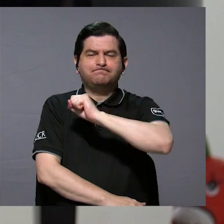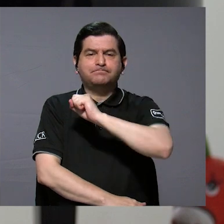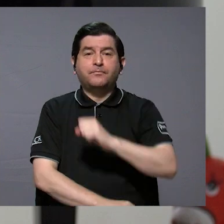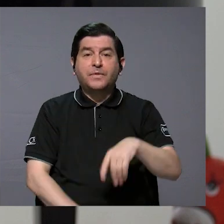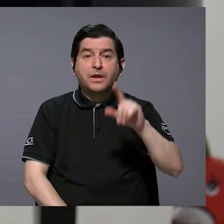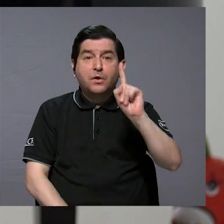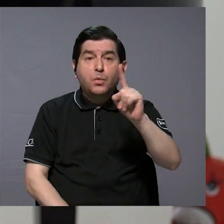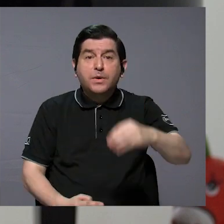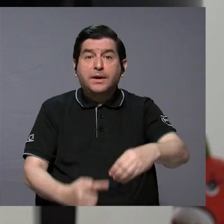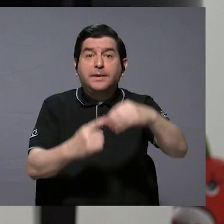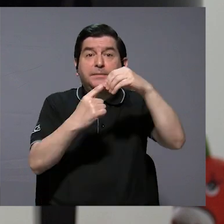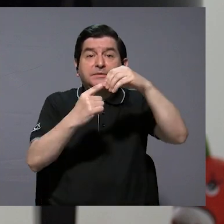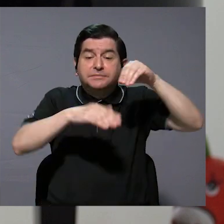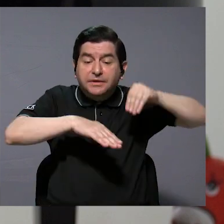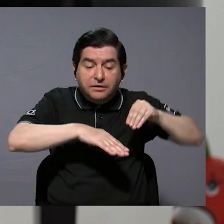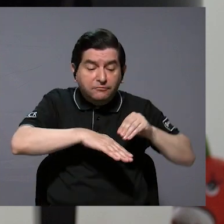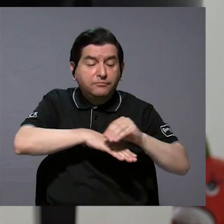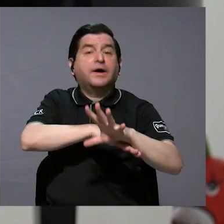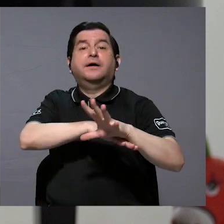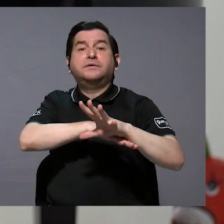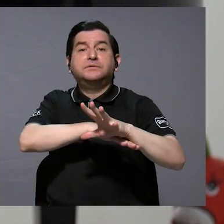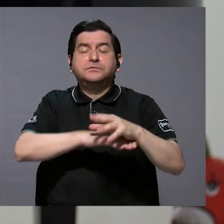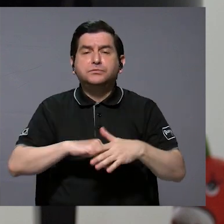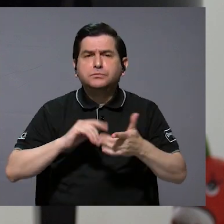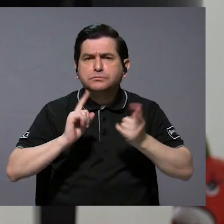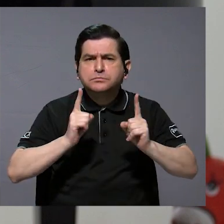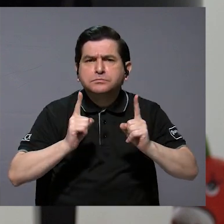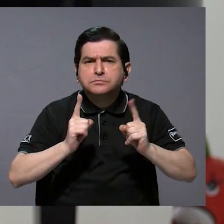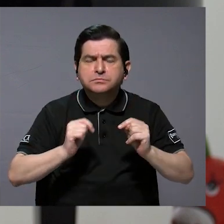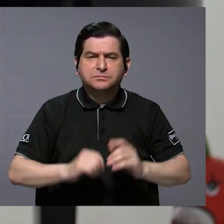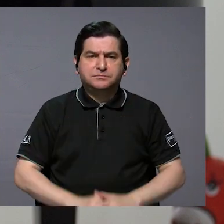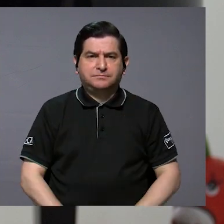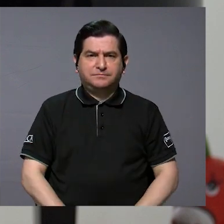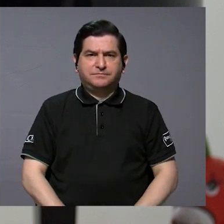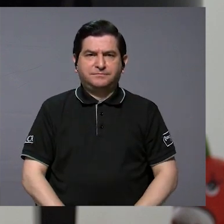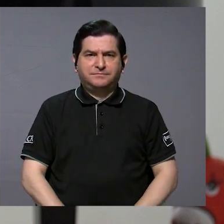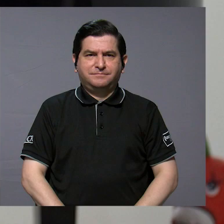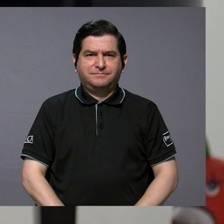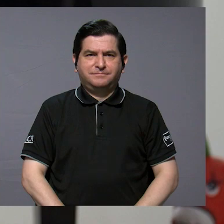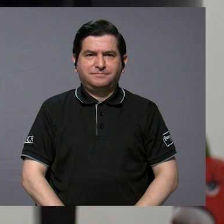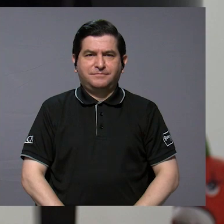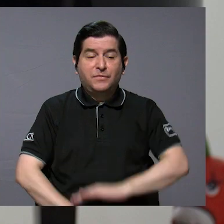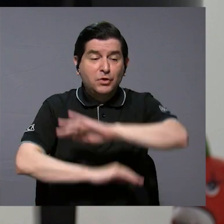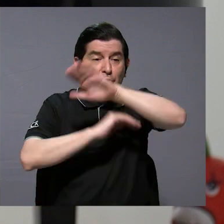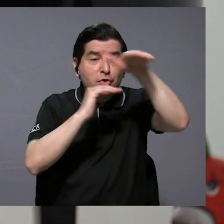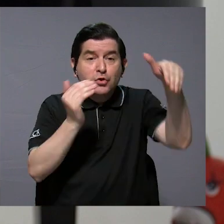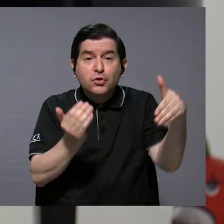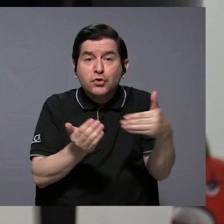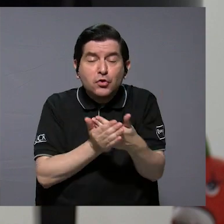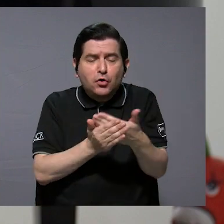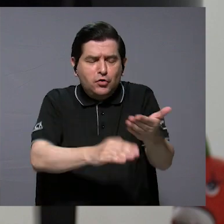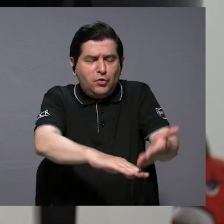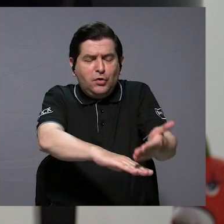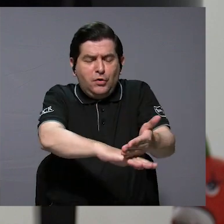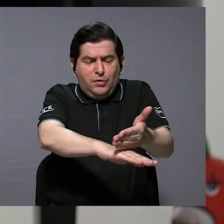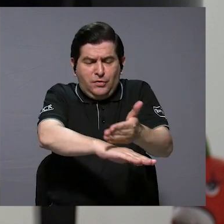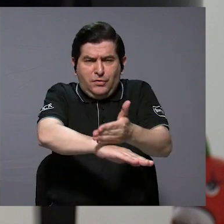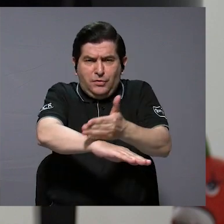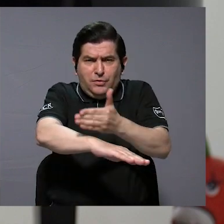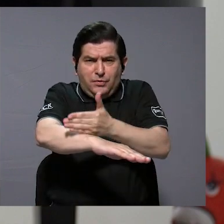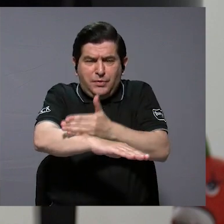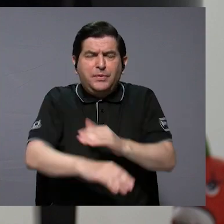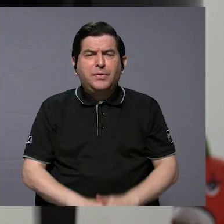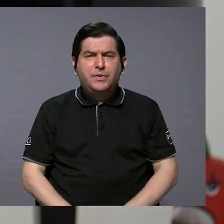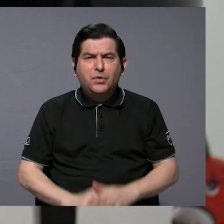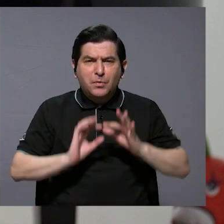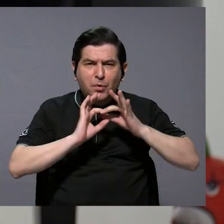empezamos a notar que una de las principales consecuencias era justamente que todo esto que se había